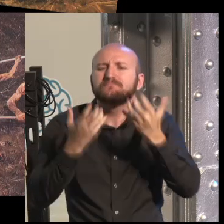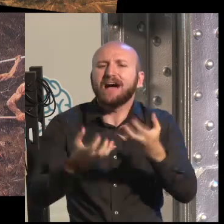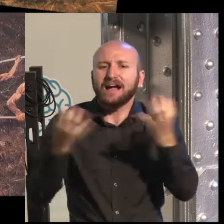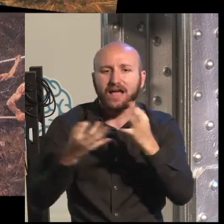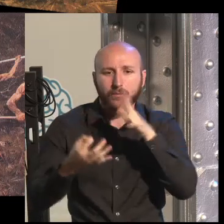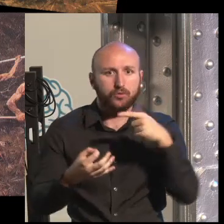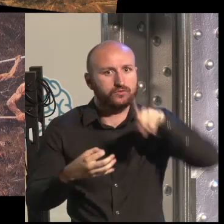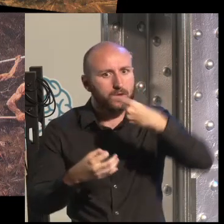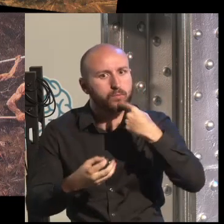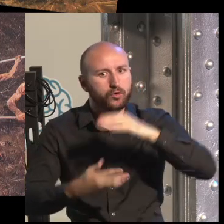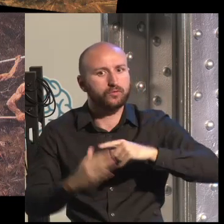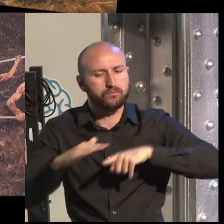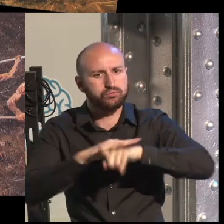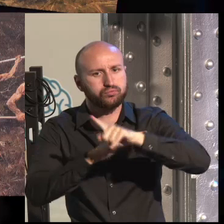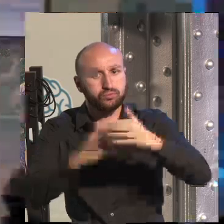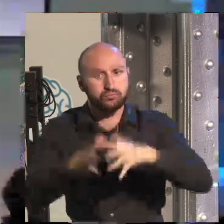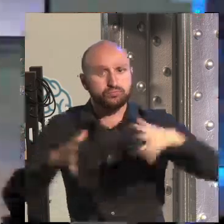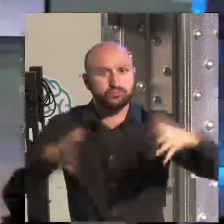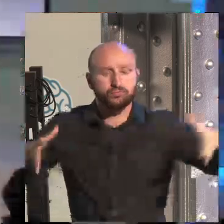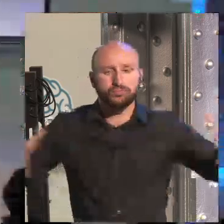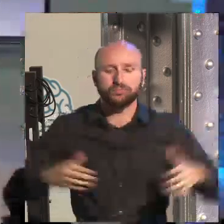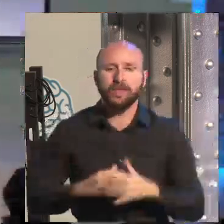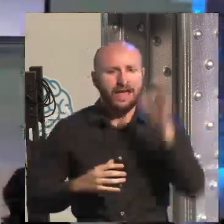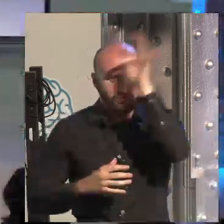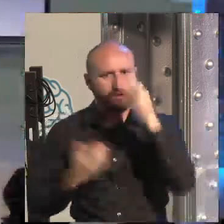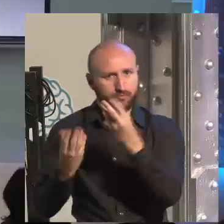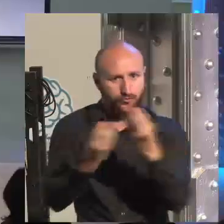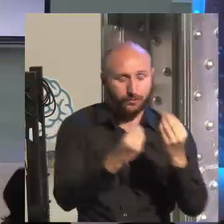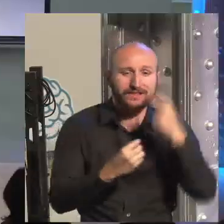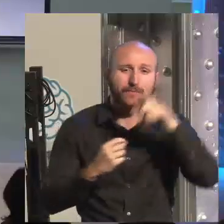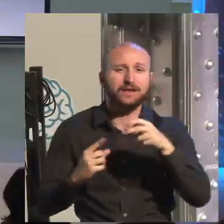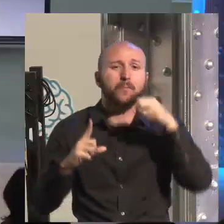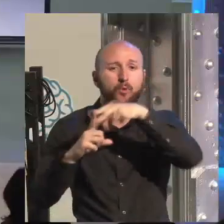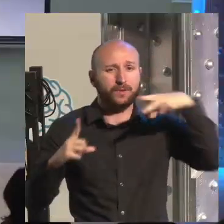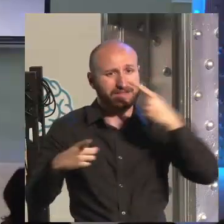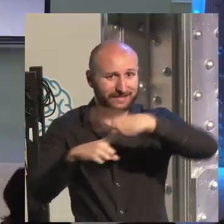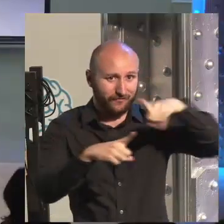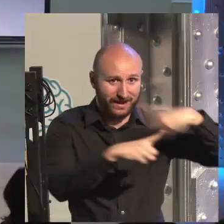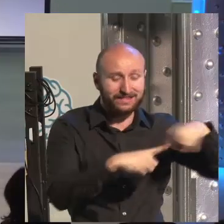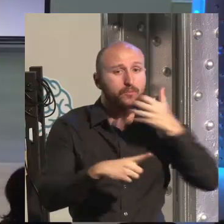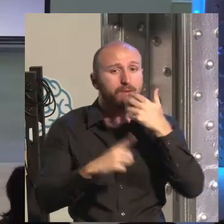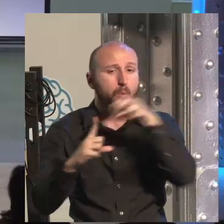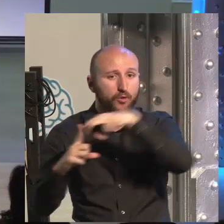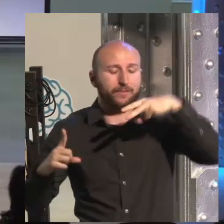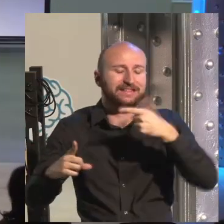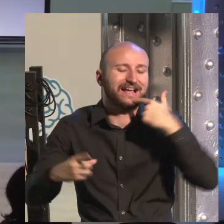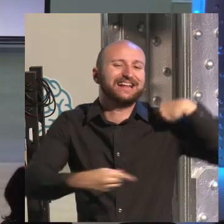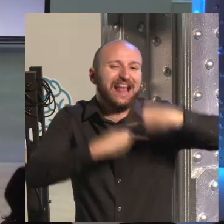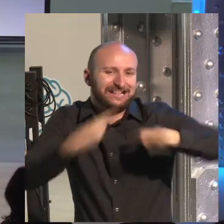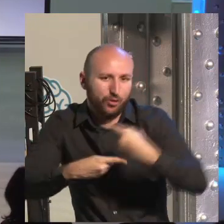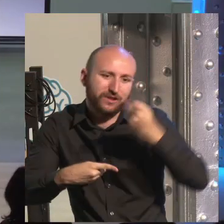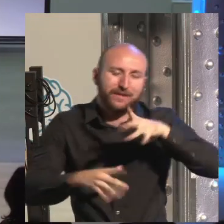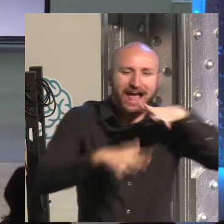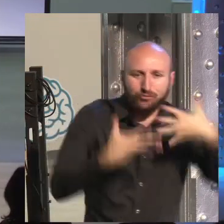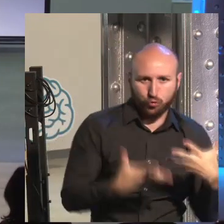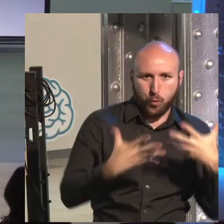elevadas? Y se han elaborado diferentes teorías. Hay dos paradigmas. El paradigma clásico, vamos a decirlo así, y el actual.